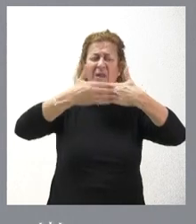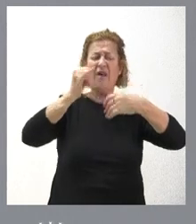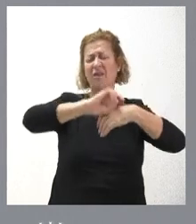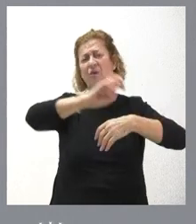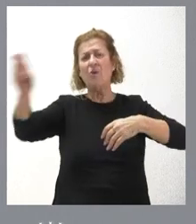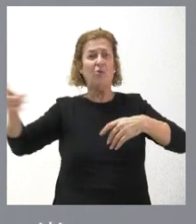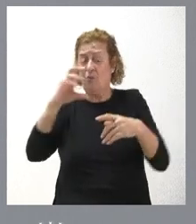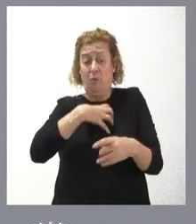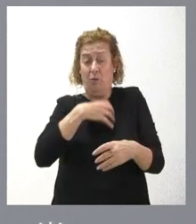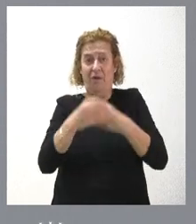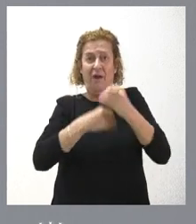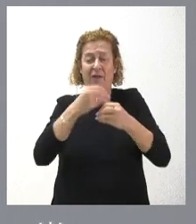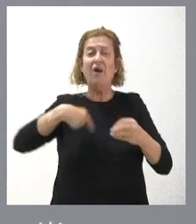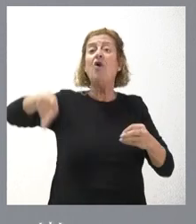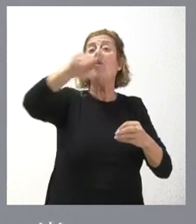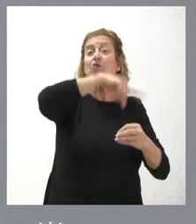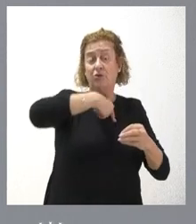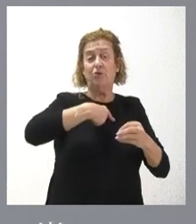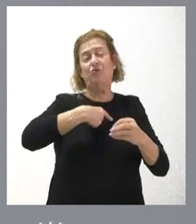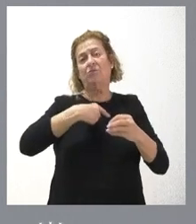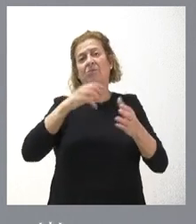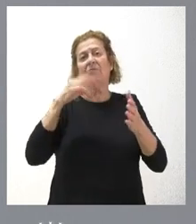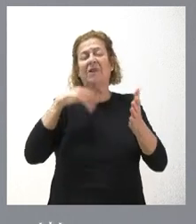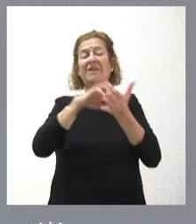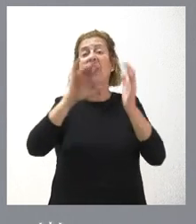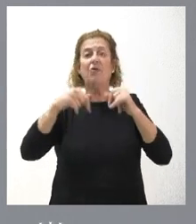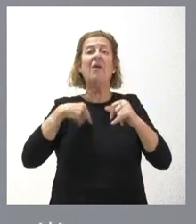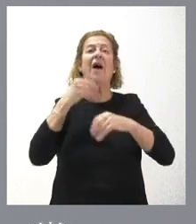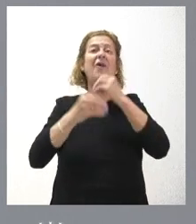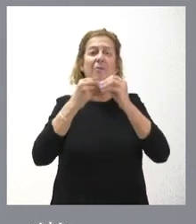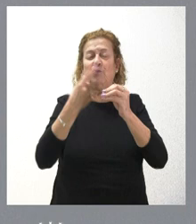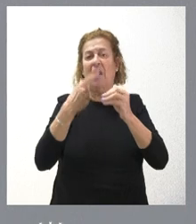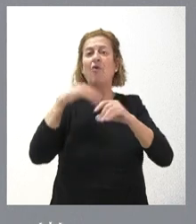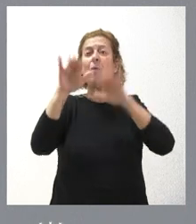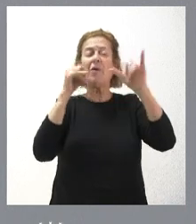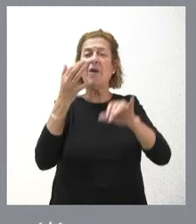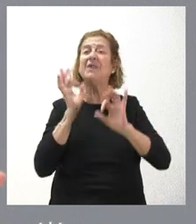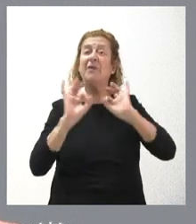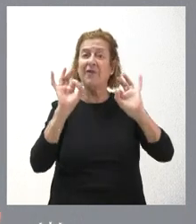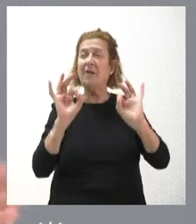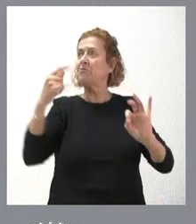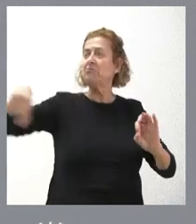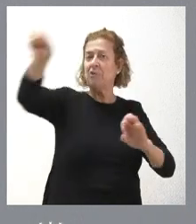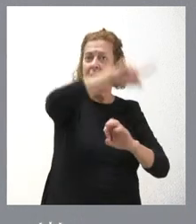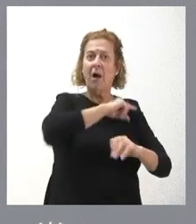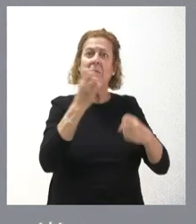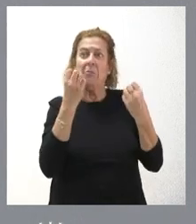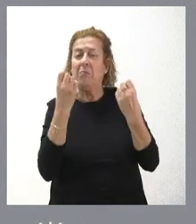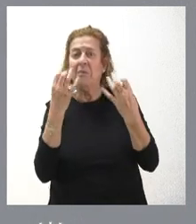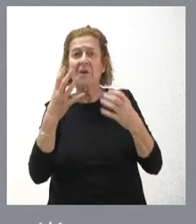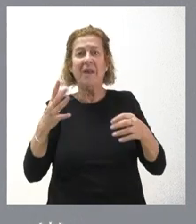podían llevar a cabo y nosotros como comunidad Autónoma sacamos una convocatoria específica que fue muy bien recibida Esto es lo que hay que hacer ayudar a